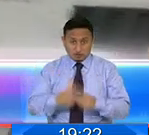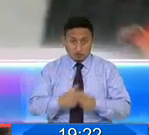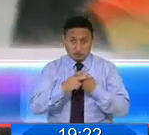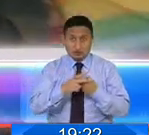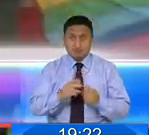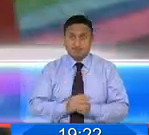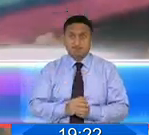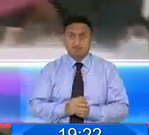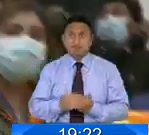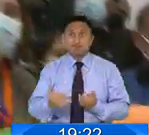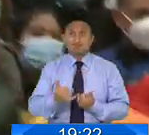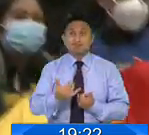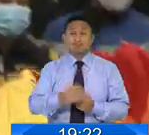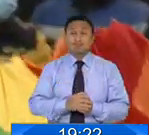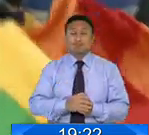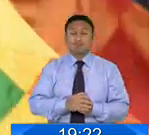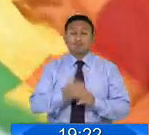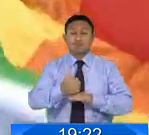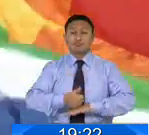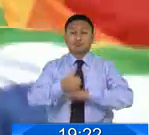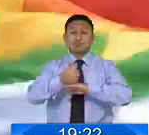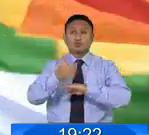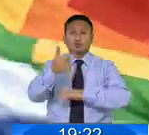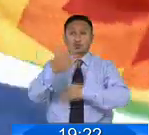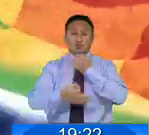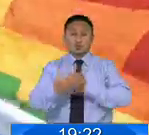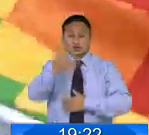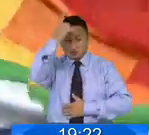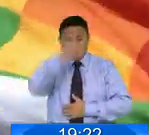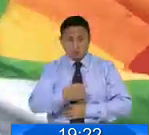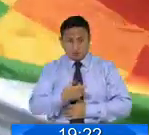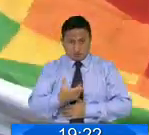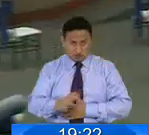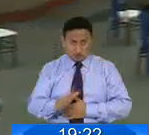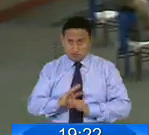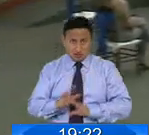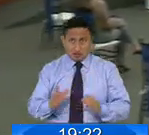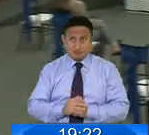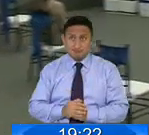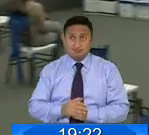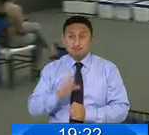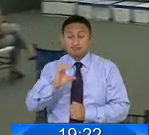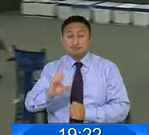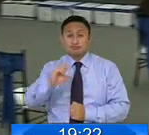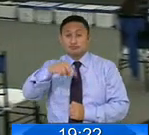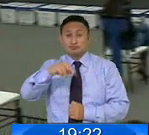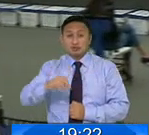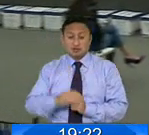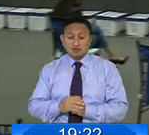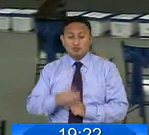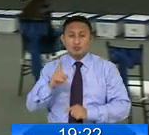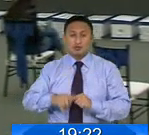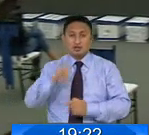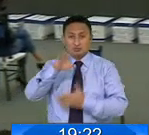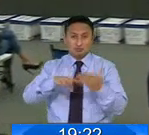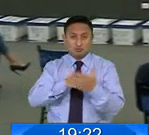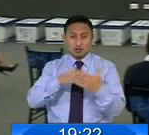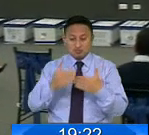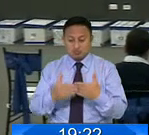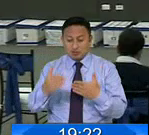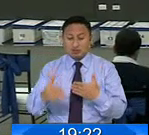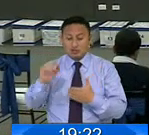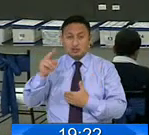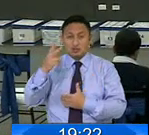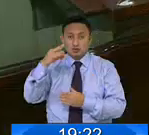Tribunal Electoral no emite un pronunciamiento definitivo sobre la proclamación de resultados, el CNE no podrá avanzar con el calendario para la